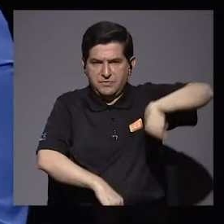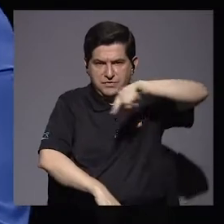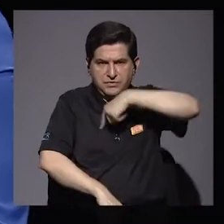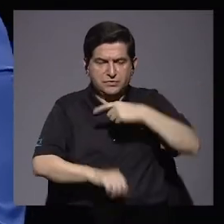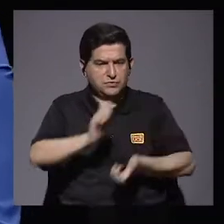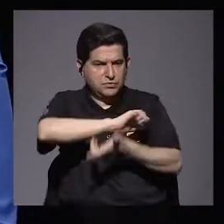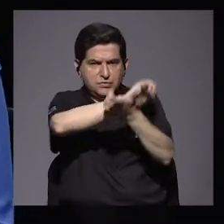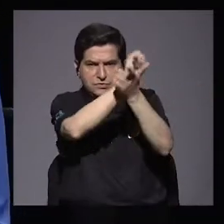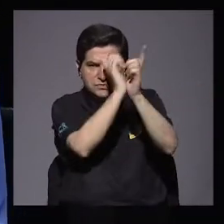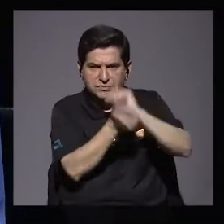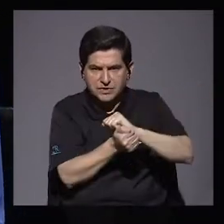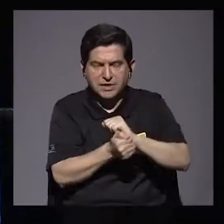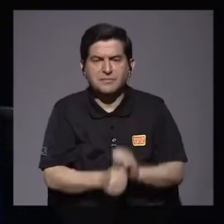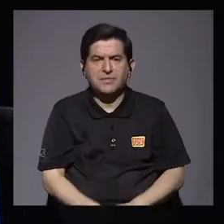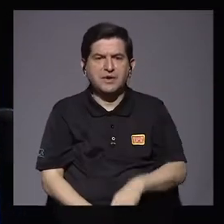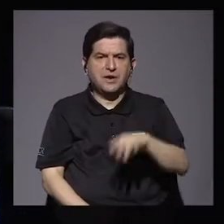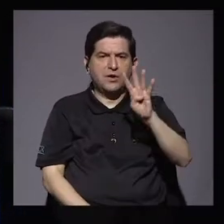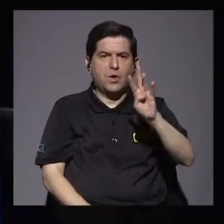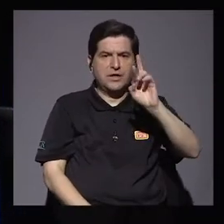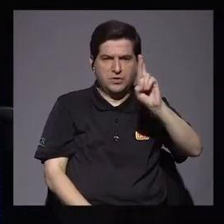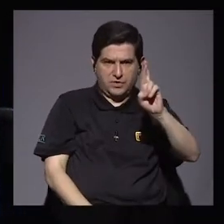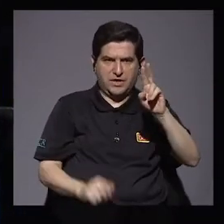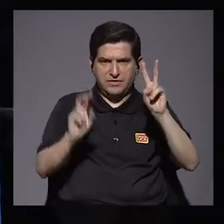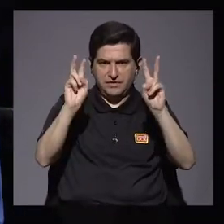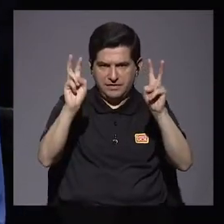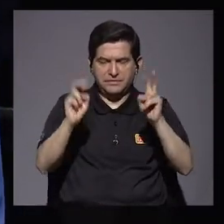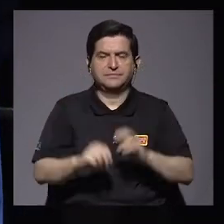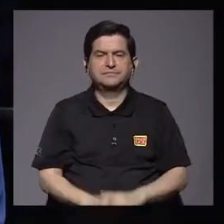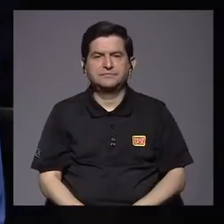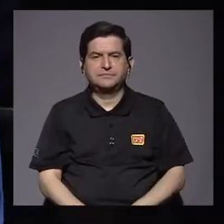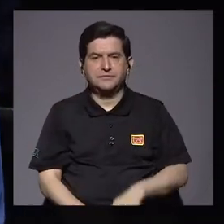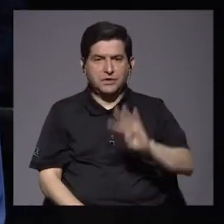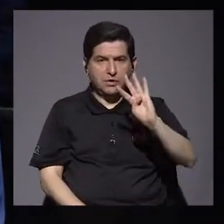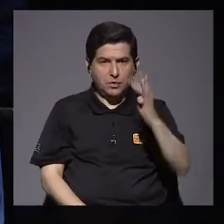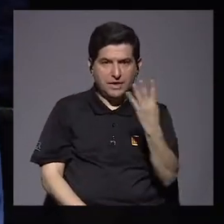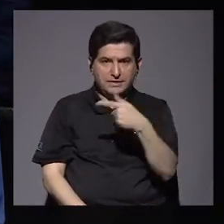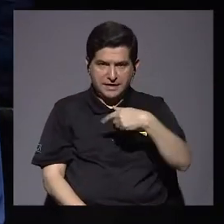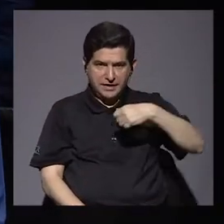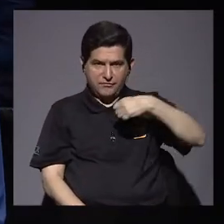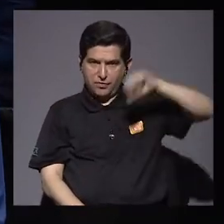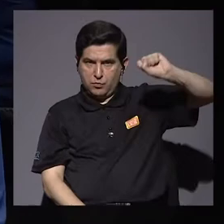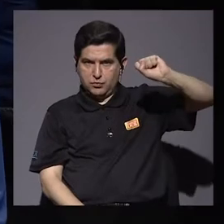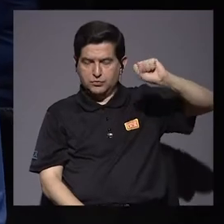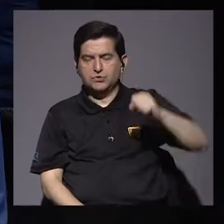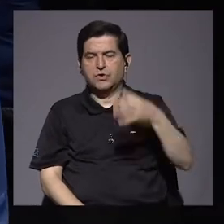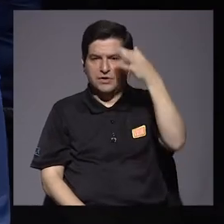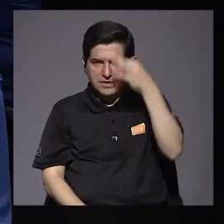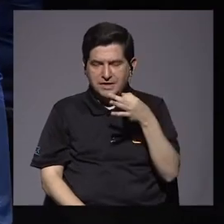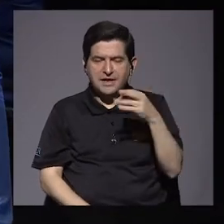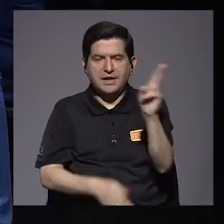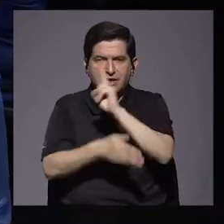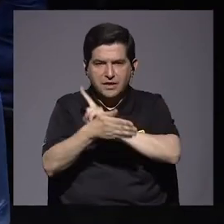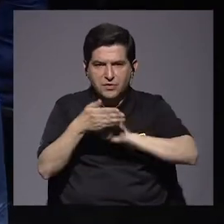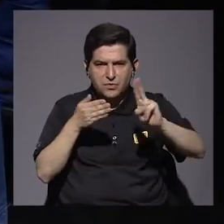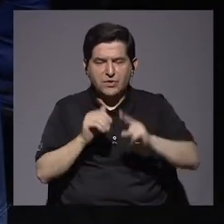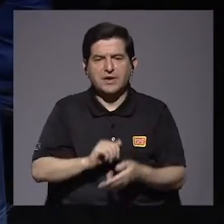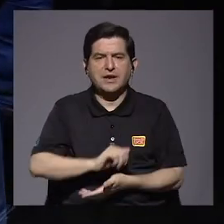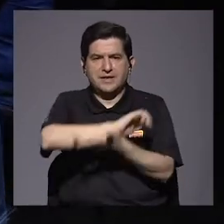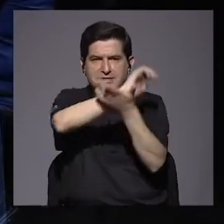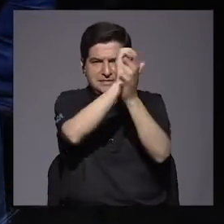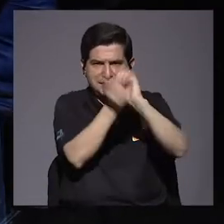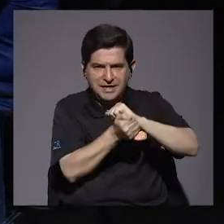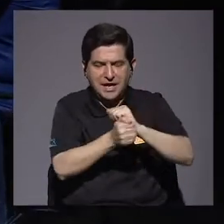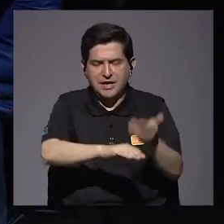estamos en el cambio de la 4R, ¿verdad? Que estamos en la 4R. Nosotros en este momento consideramos que la universidad tiene que dar ese